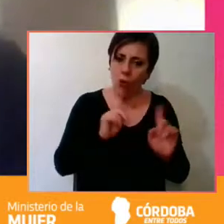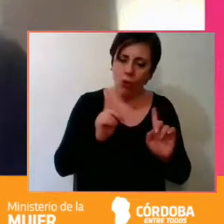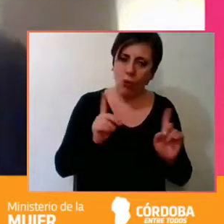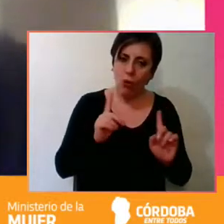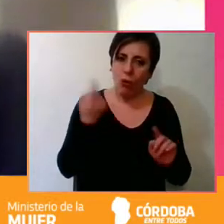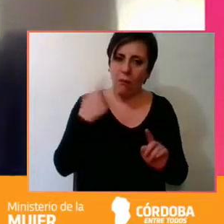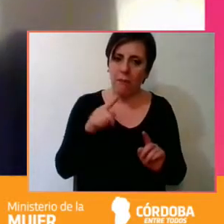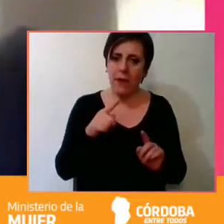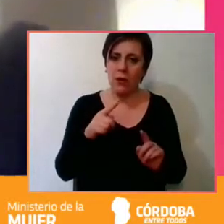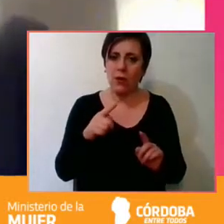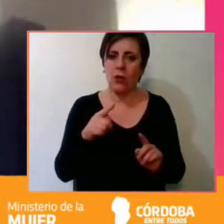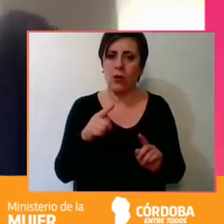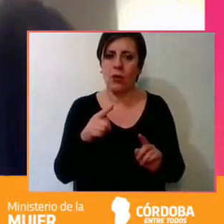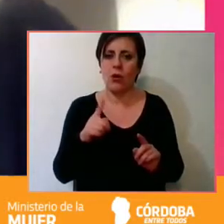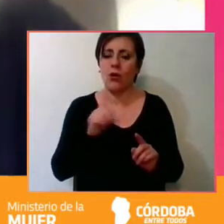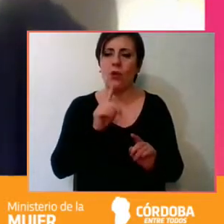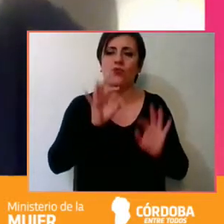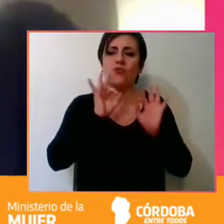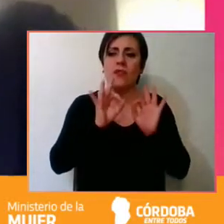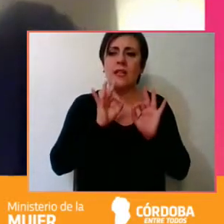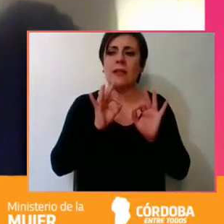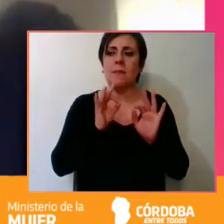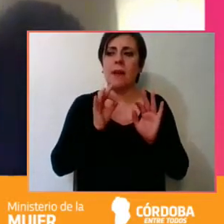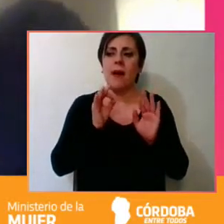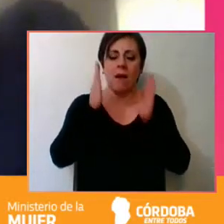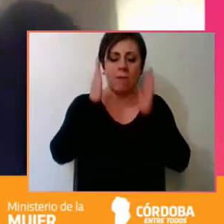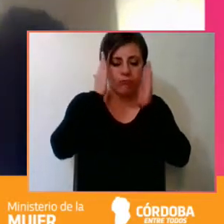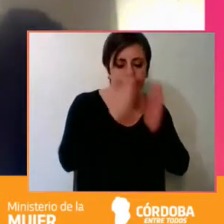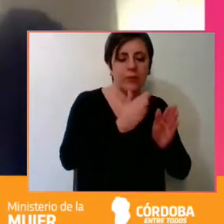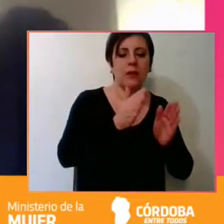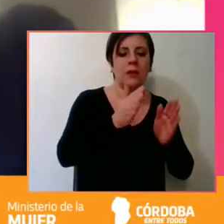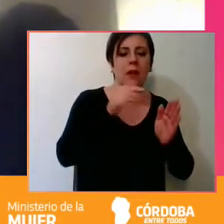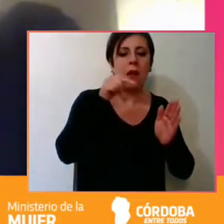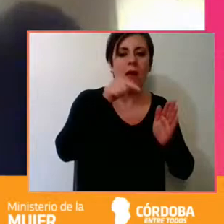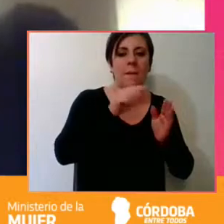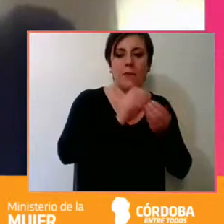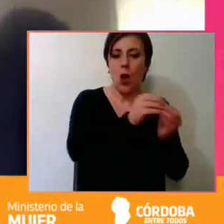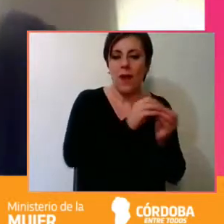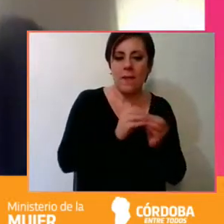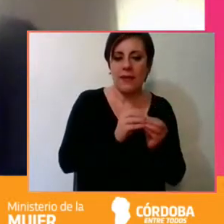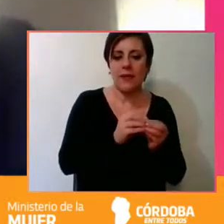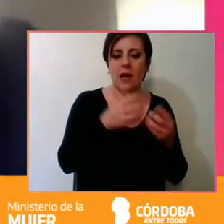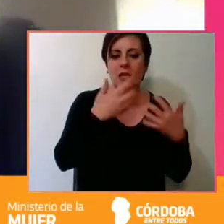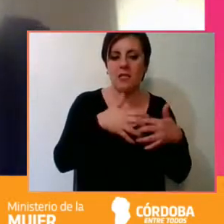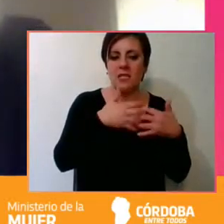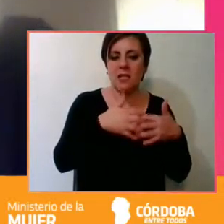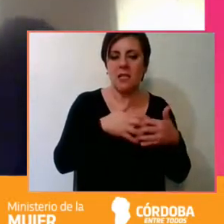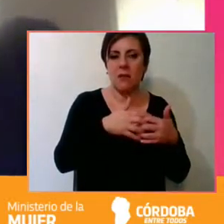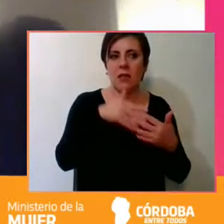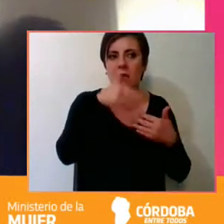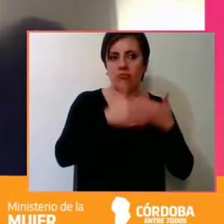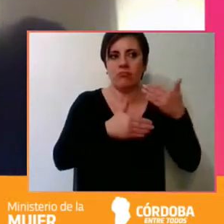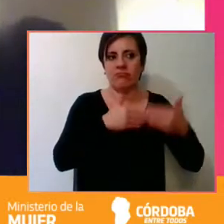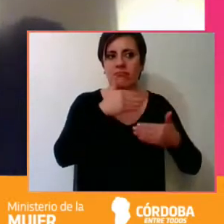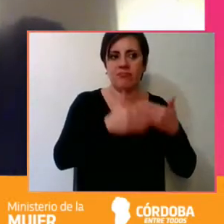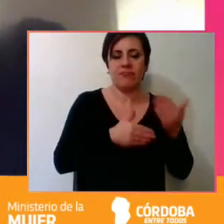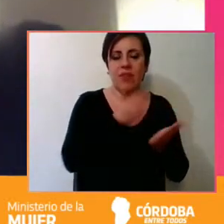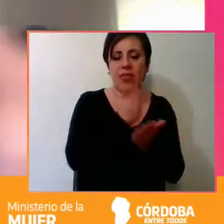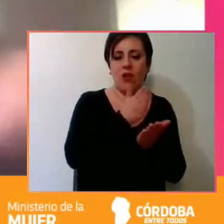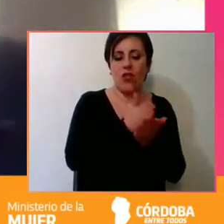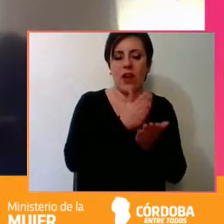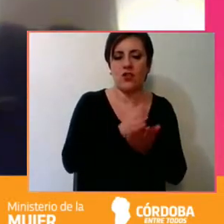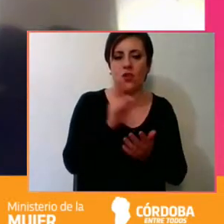es insuficiente para abordar una problemática que tiene que ver con la sistemática violación de los derechos de la mujer,